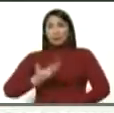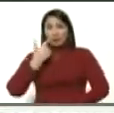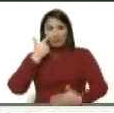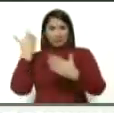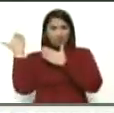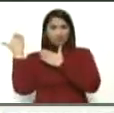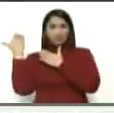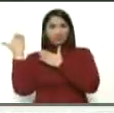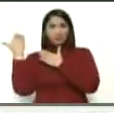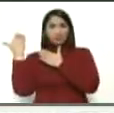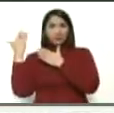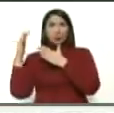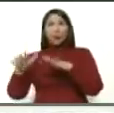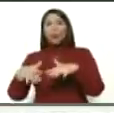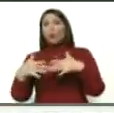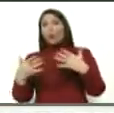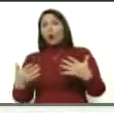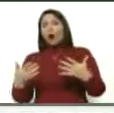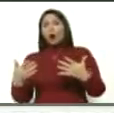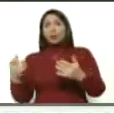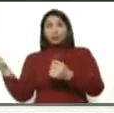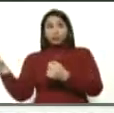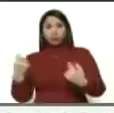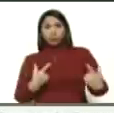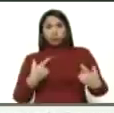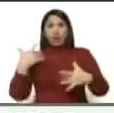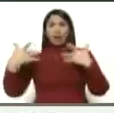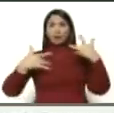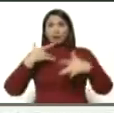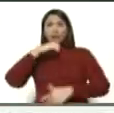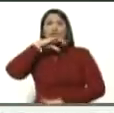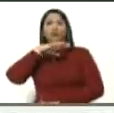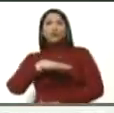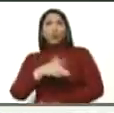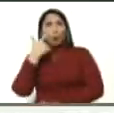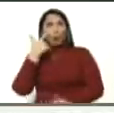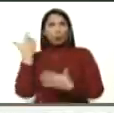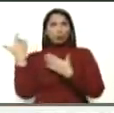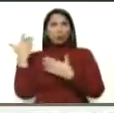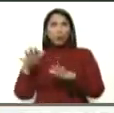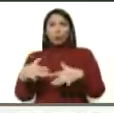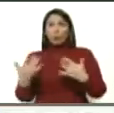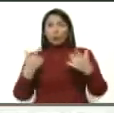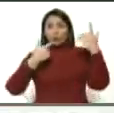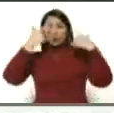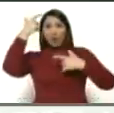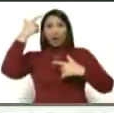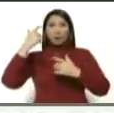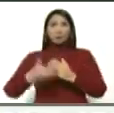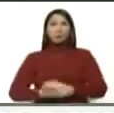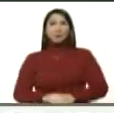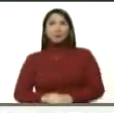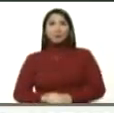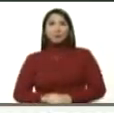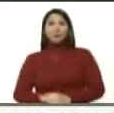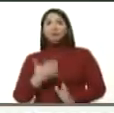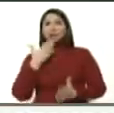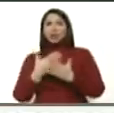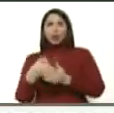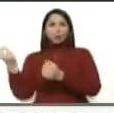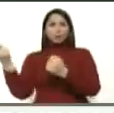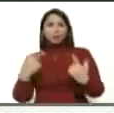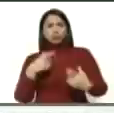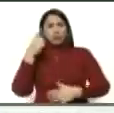las imágenes, la llegada, un acto histórico realmente, hizo historia el comandante Hugo Chávez, con esa